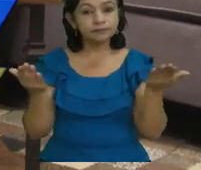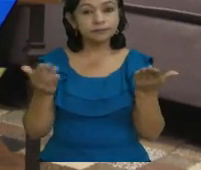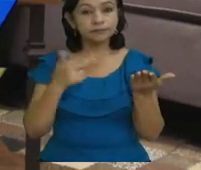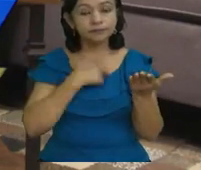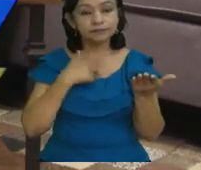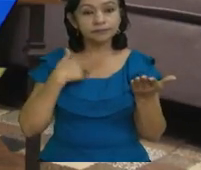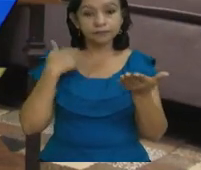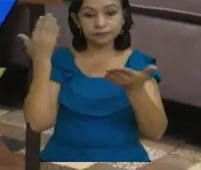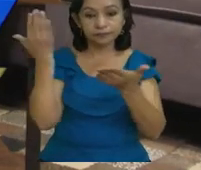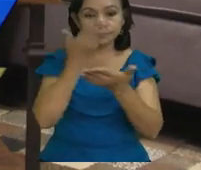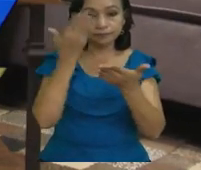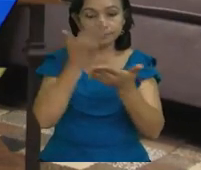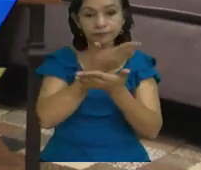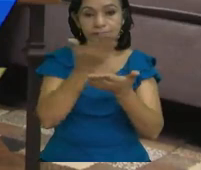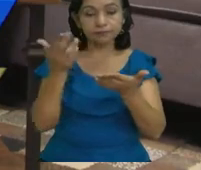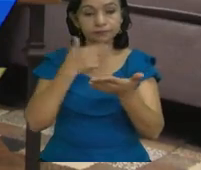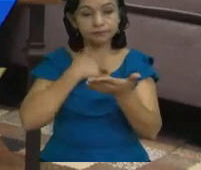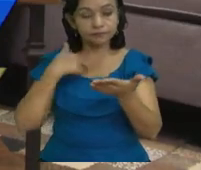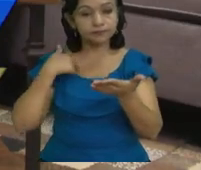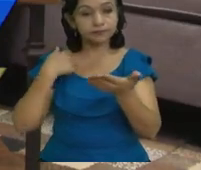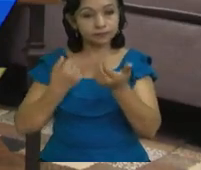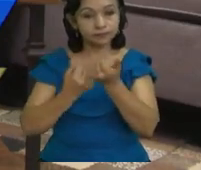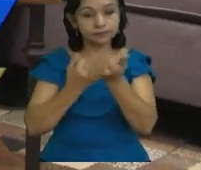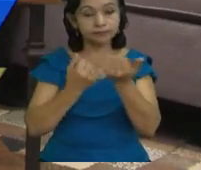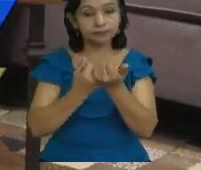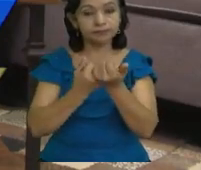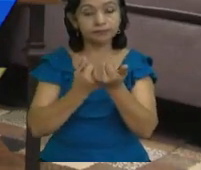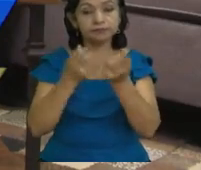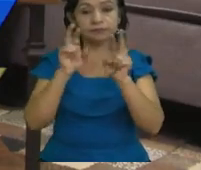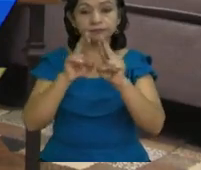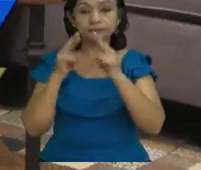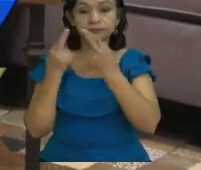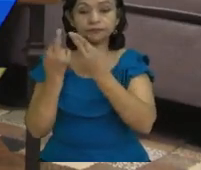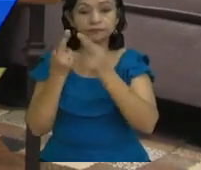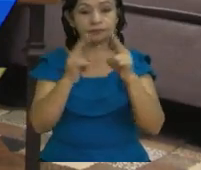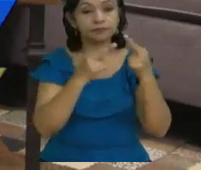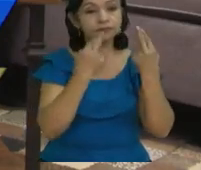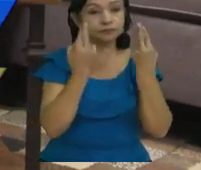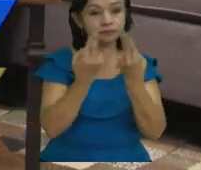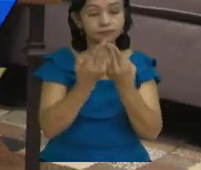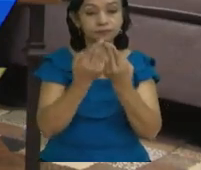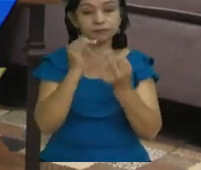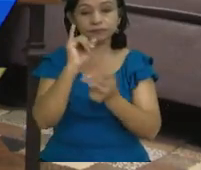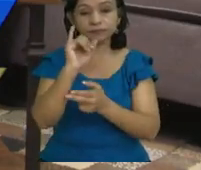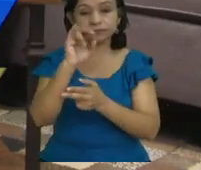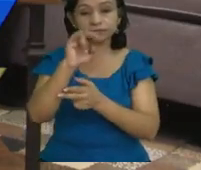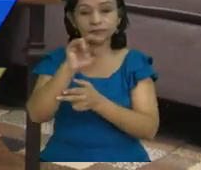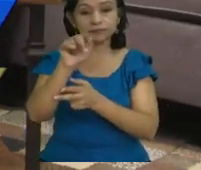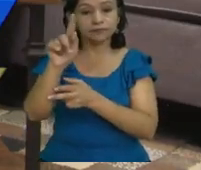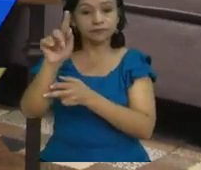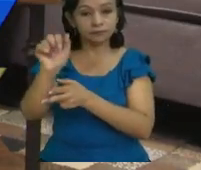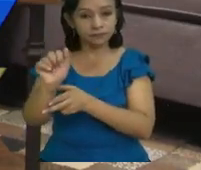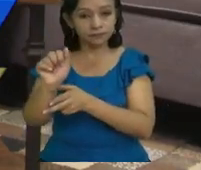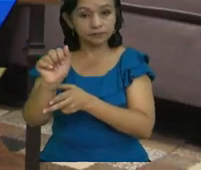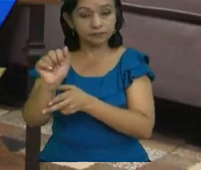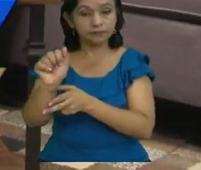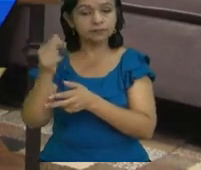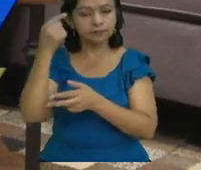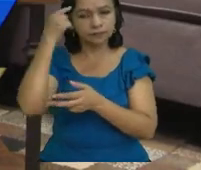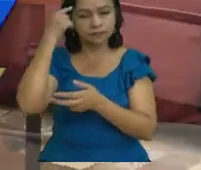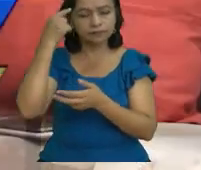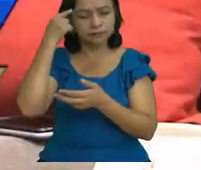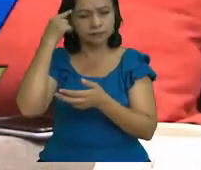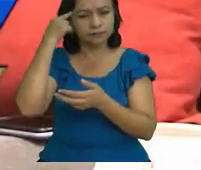los estudiantes haciendo sus aportes, y creo que también con esos encuentros con los productores, ¿no? También para el INTA. Creo que también